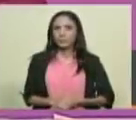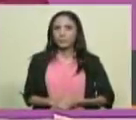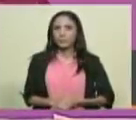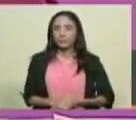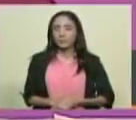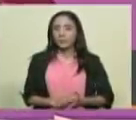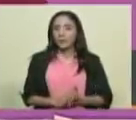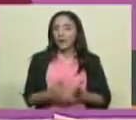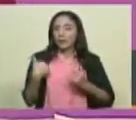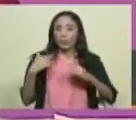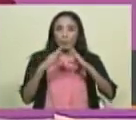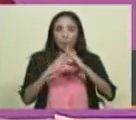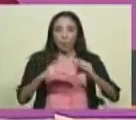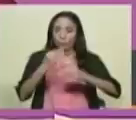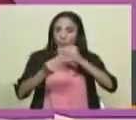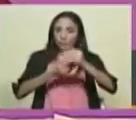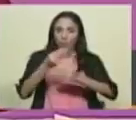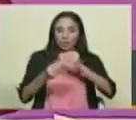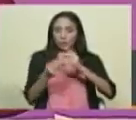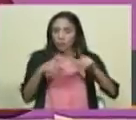creyendo que ya todo se ha hecho, no.